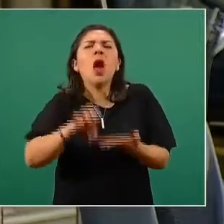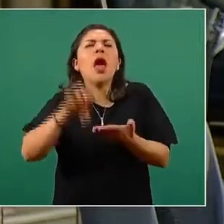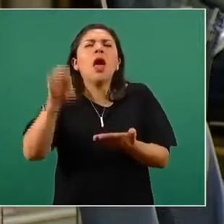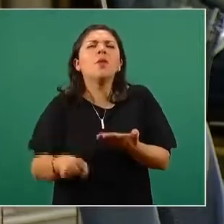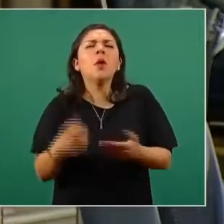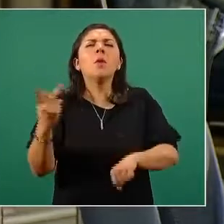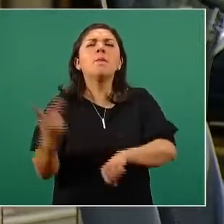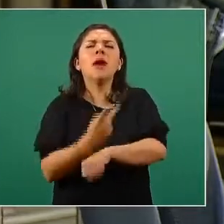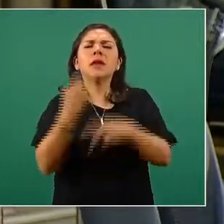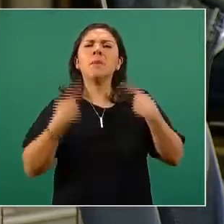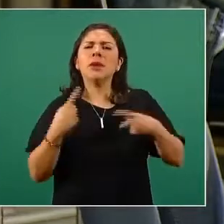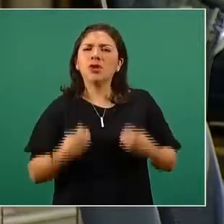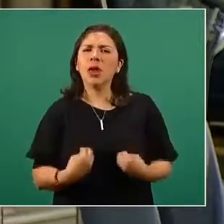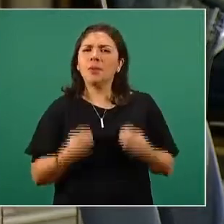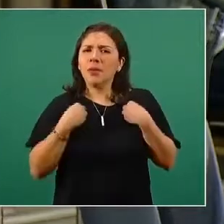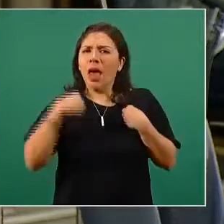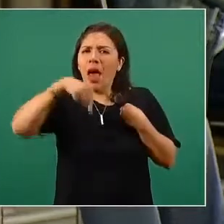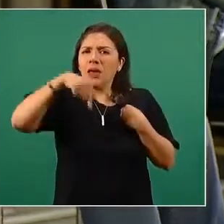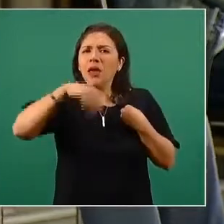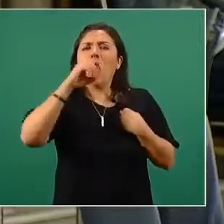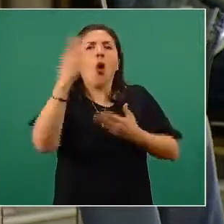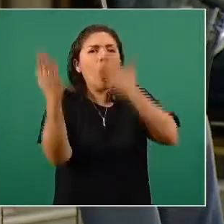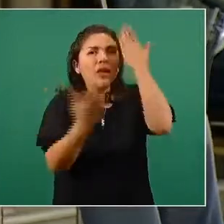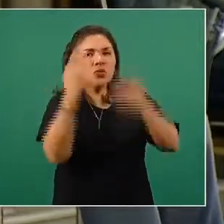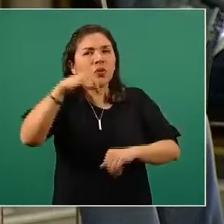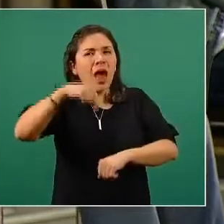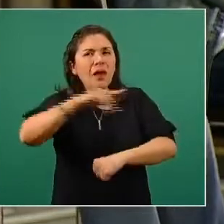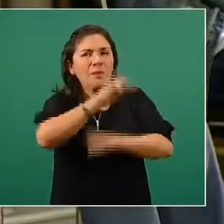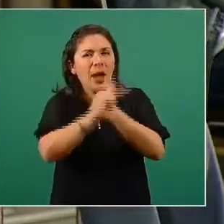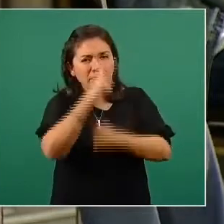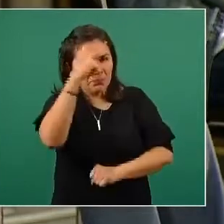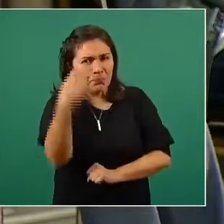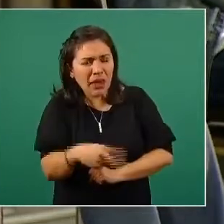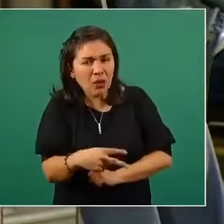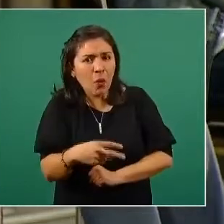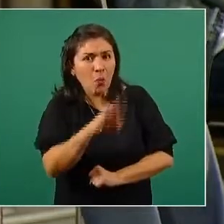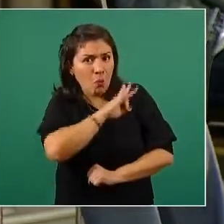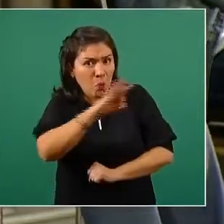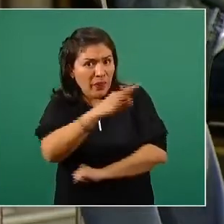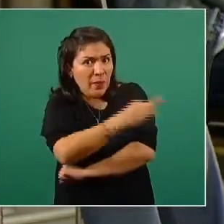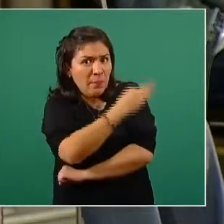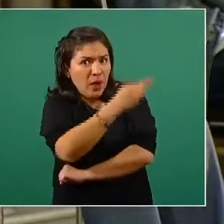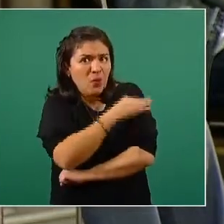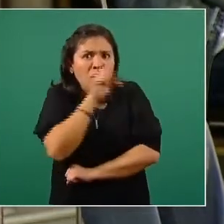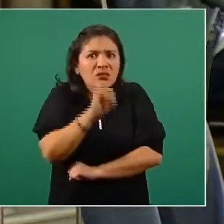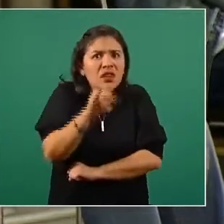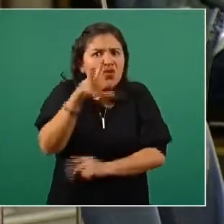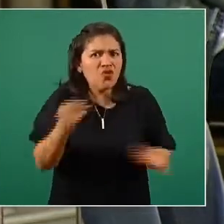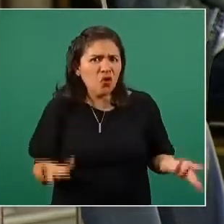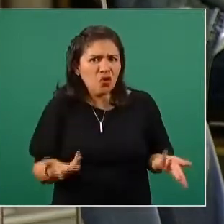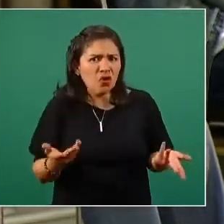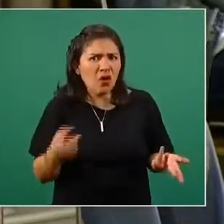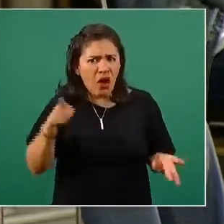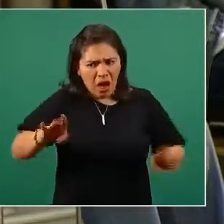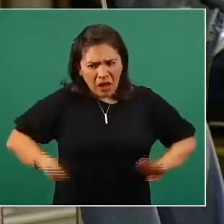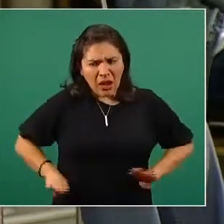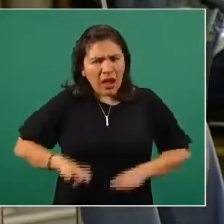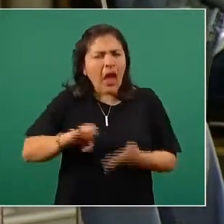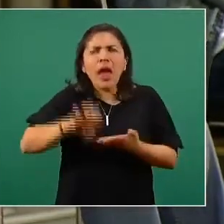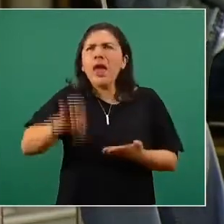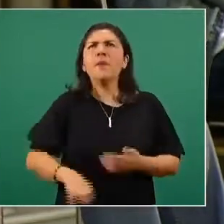que son residentes o que están estudiando aquí? ¿Van a tener acceso o no a la vacuna? Si les corresponde, por